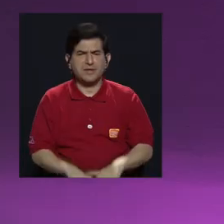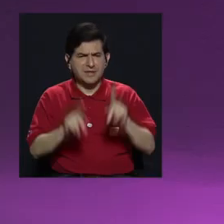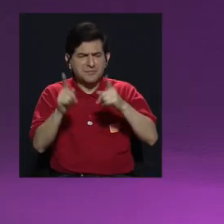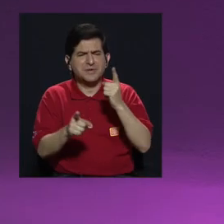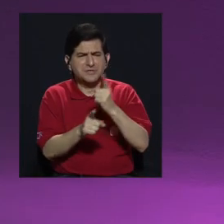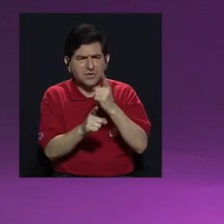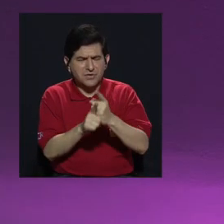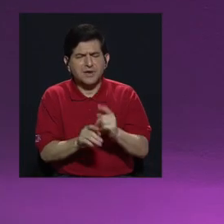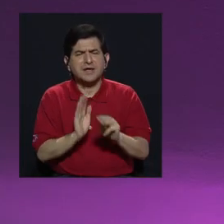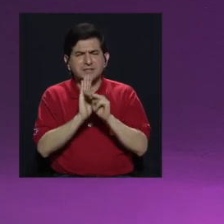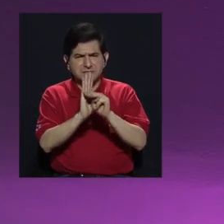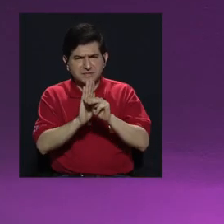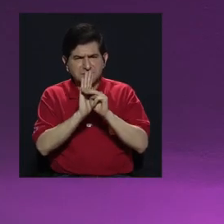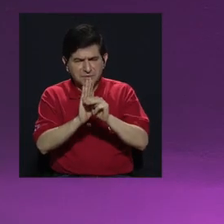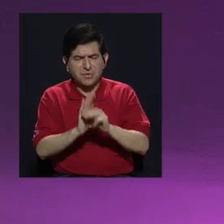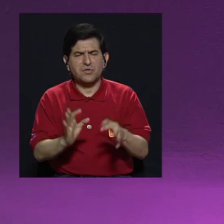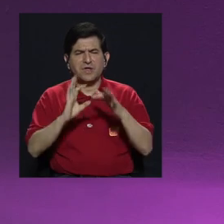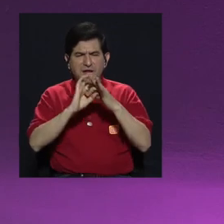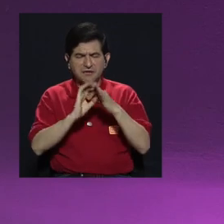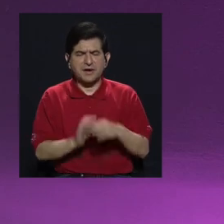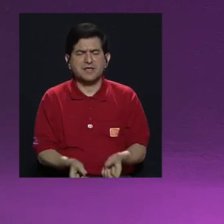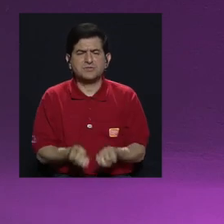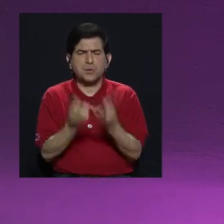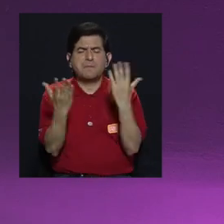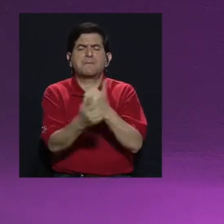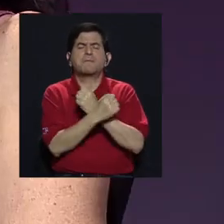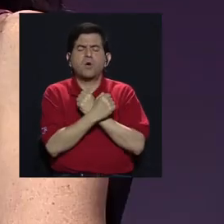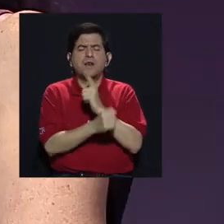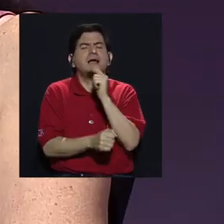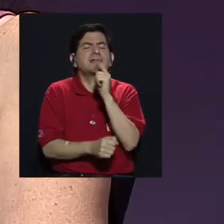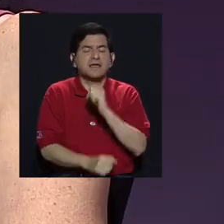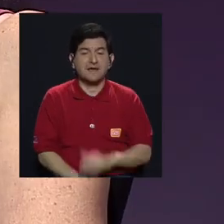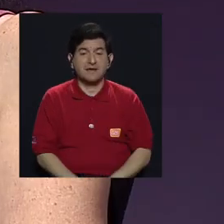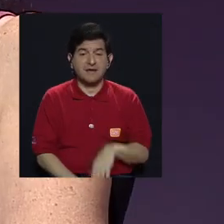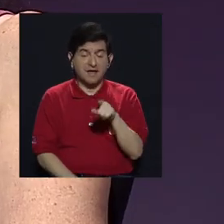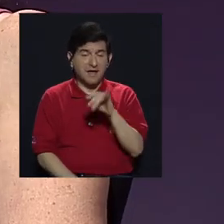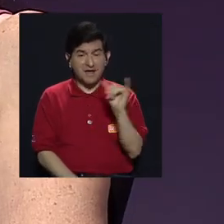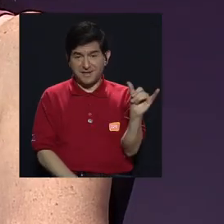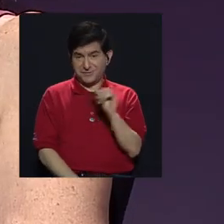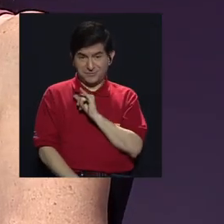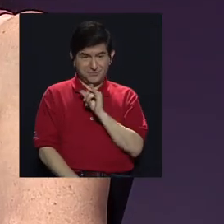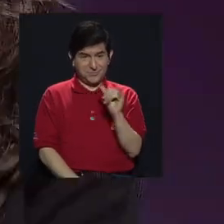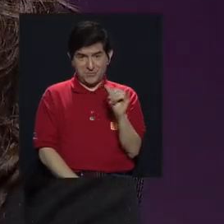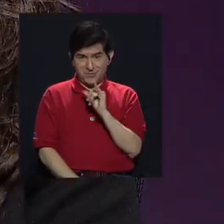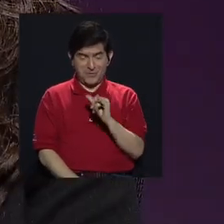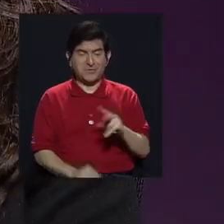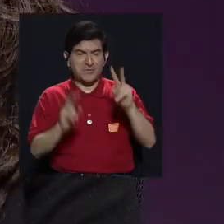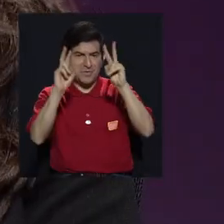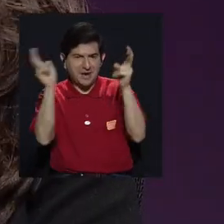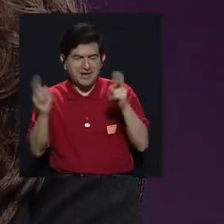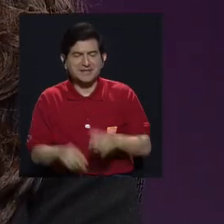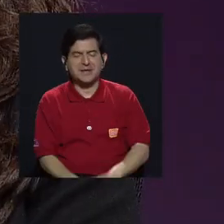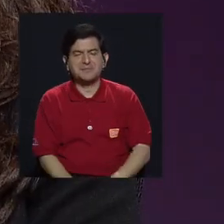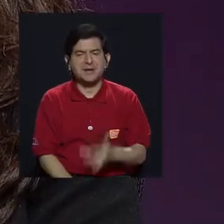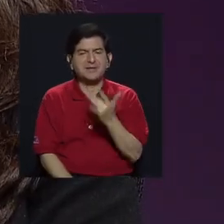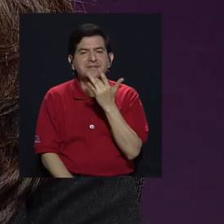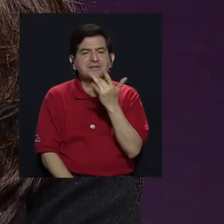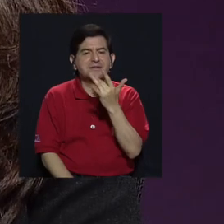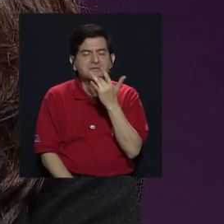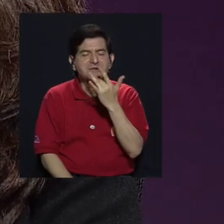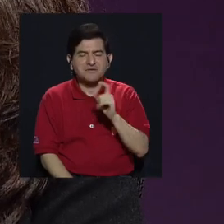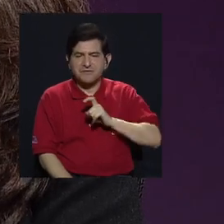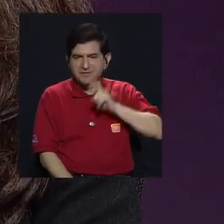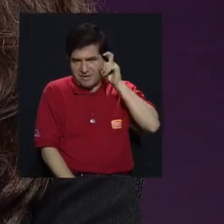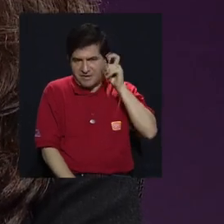aptos para tener un modelo de relaciones poliamorosas? Eso, al igual que los temas de preferencia